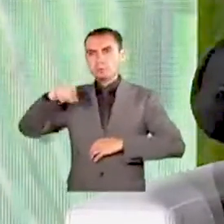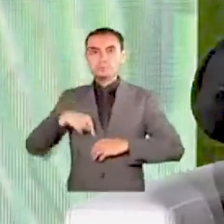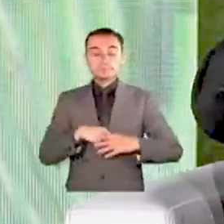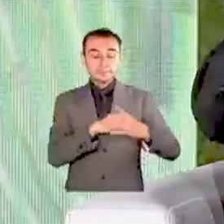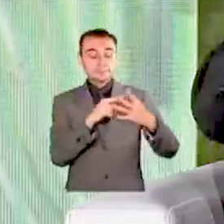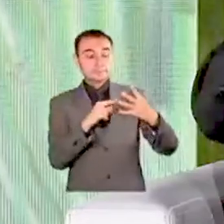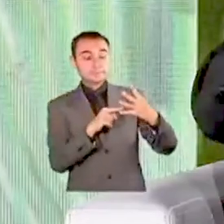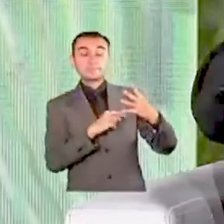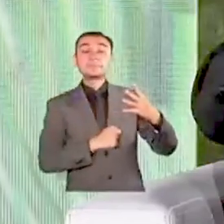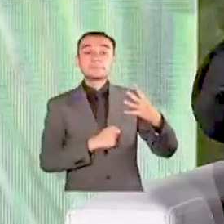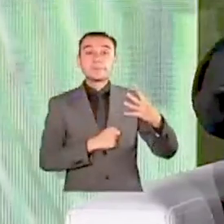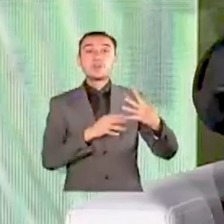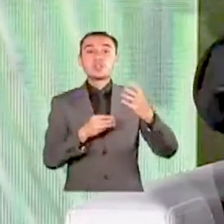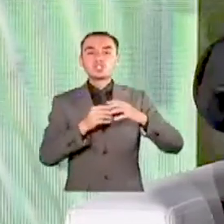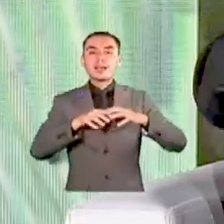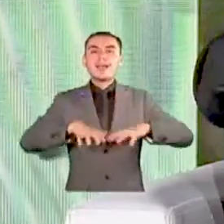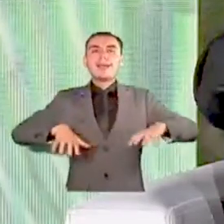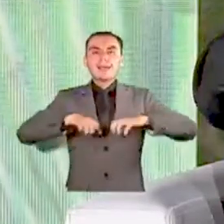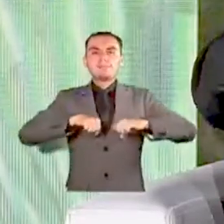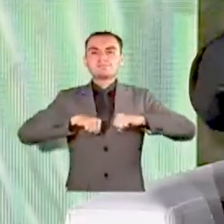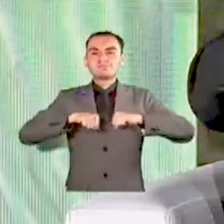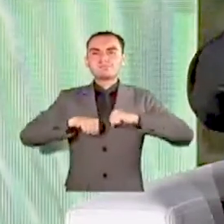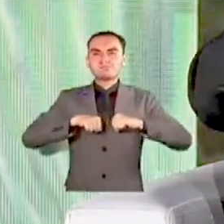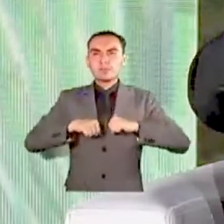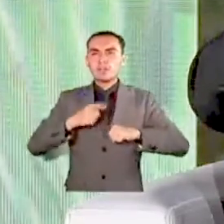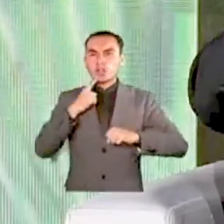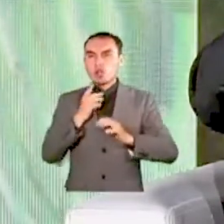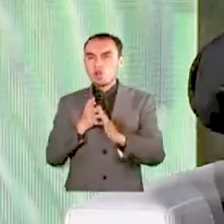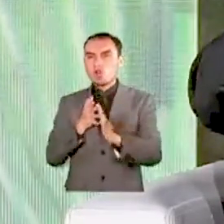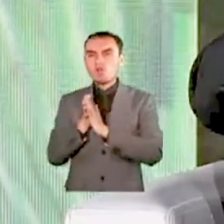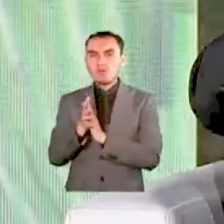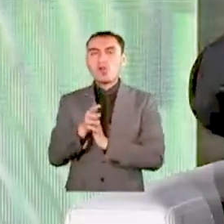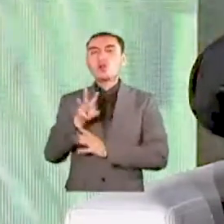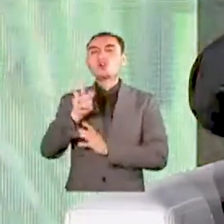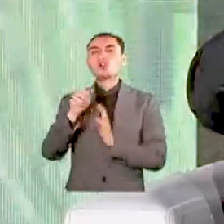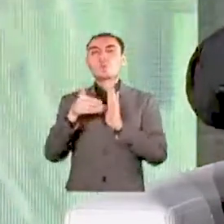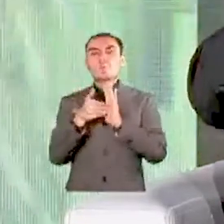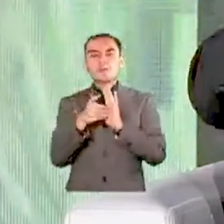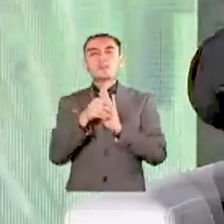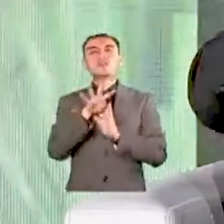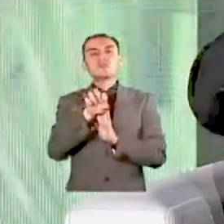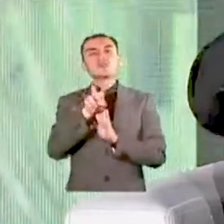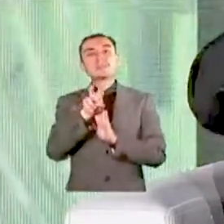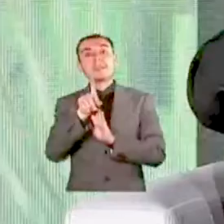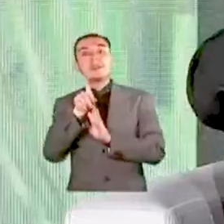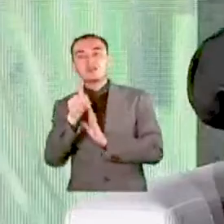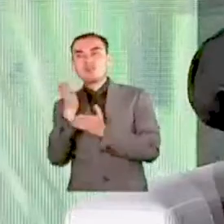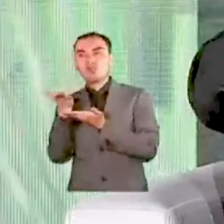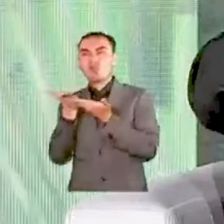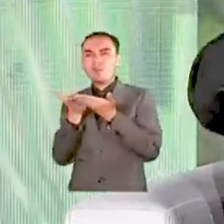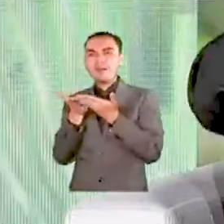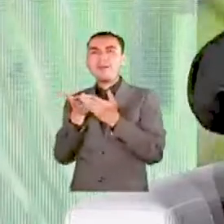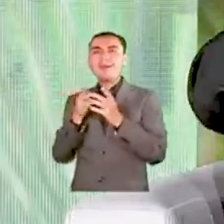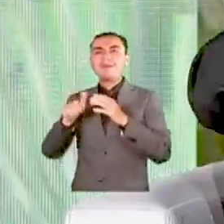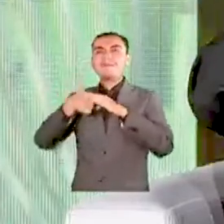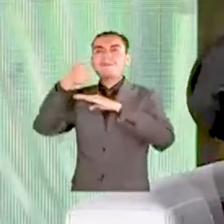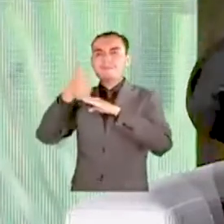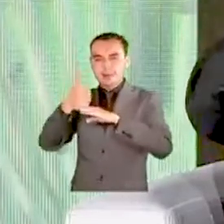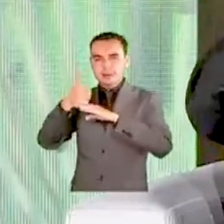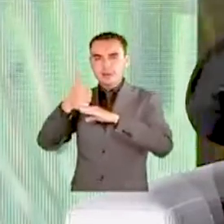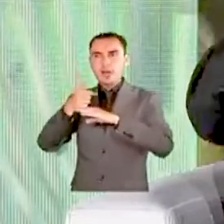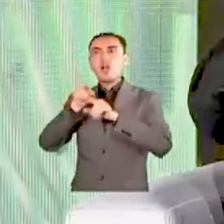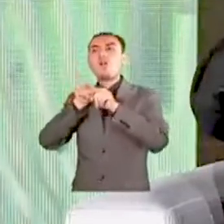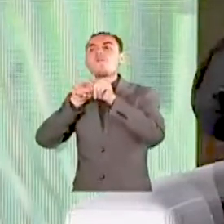desde el punto de vista preventivo se formularon 8.971 requerimientos a autoridades ambientales,